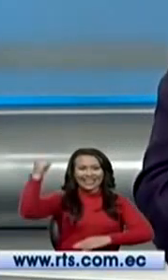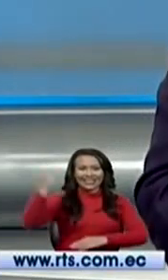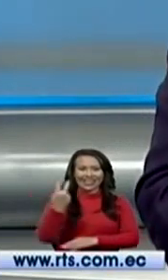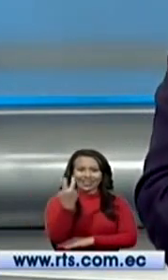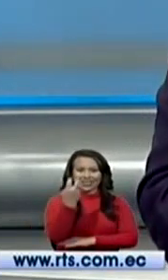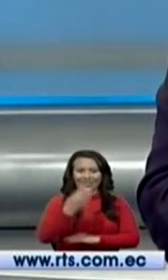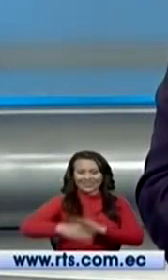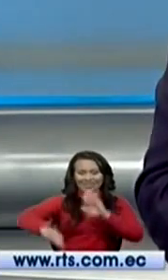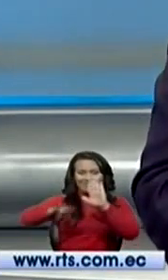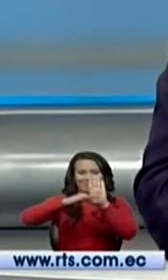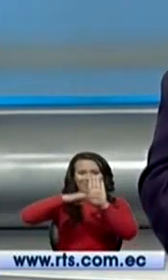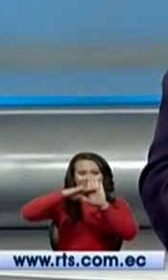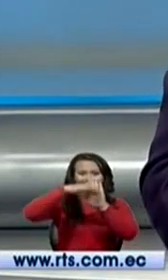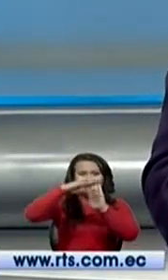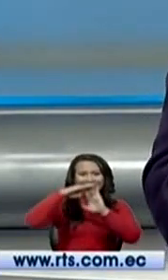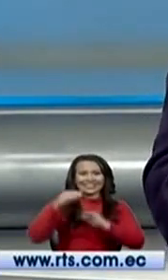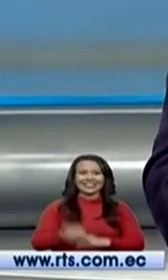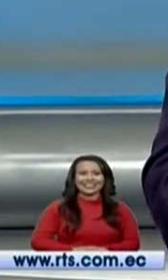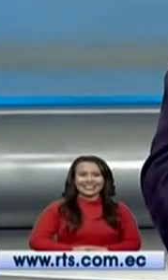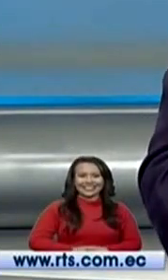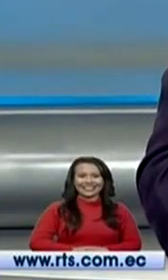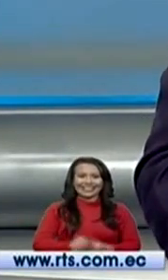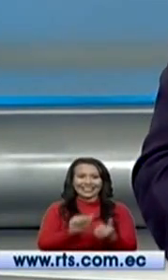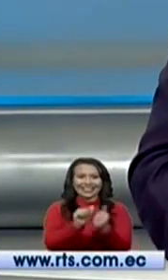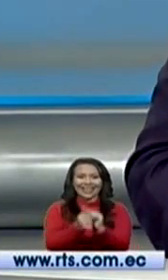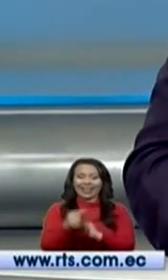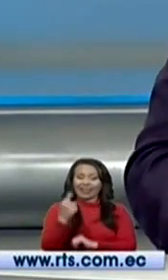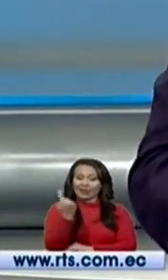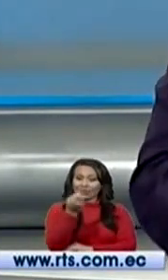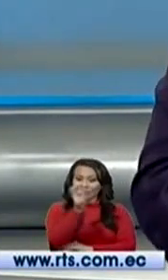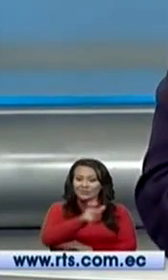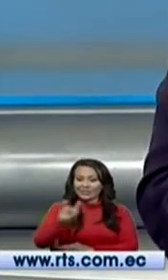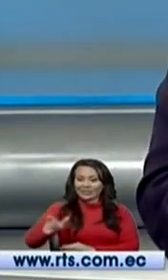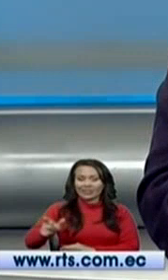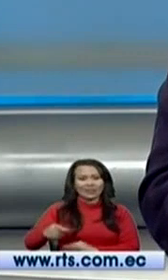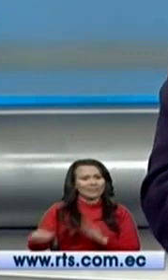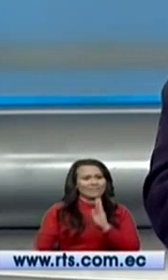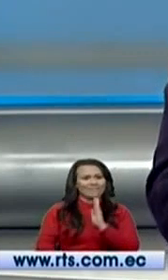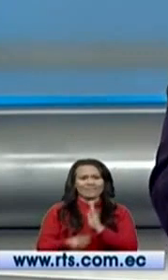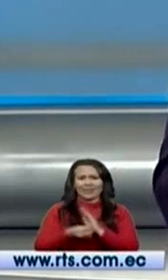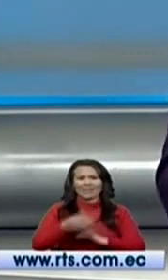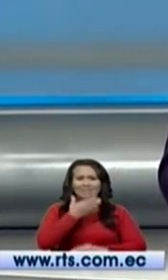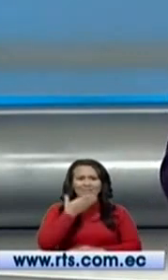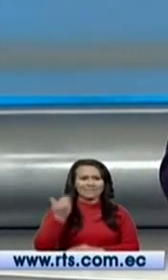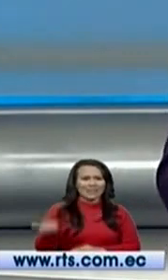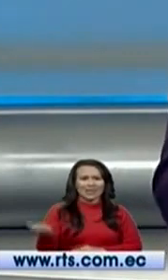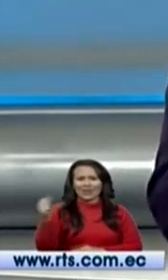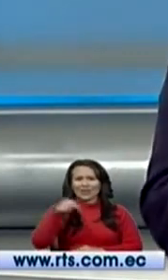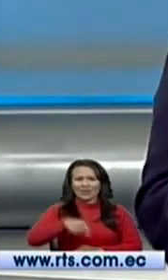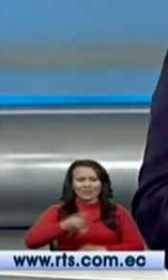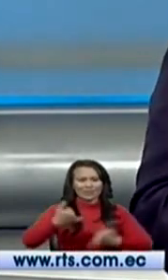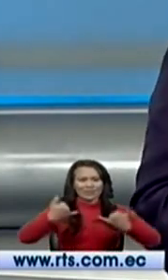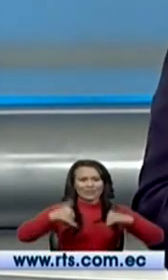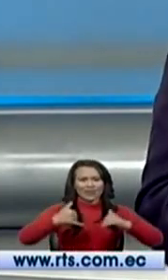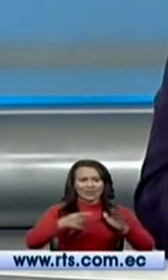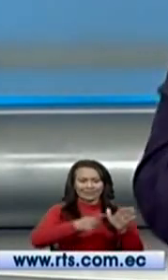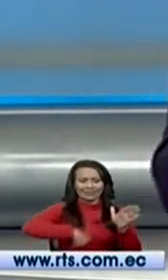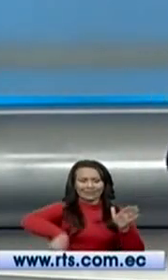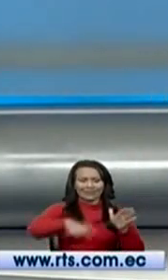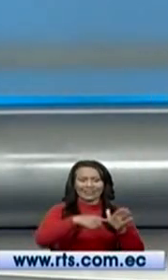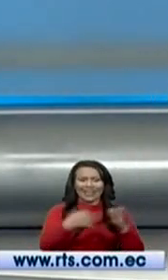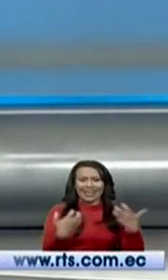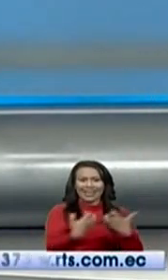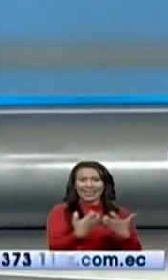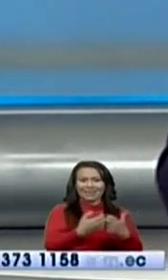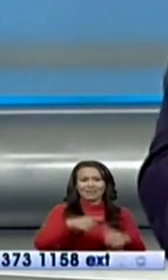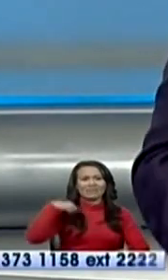4 partidos, 4 triunfos, 12 puntos. Bueno, y cada uno de nuestros jugadores consolidándose como la mejor selección, por lo menos del momento, y esperamos que así continuemos el próximo